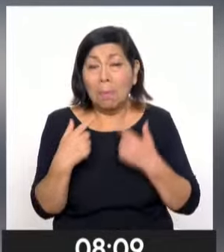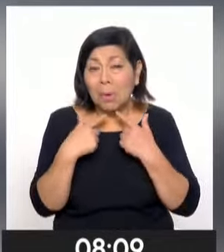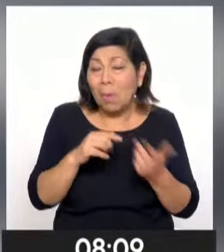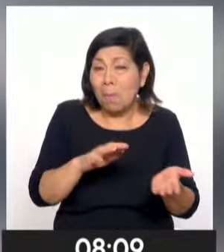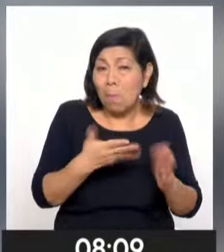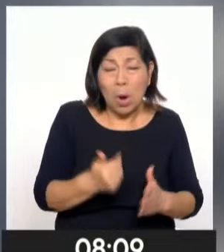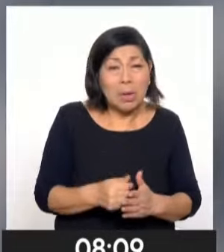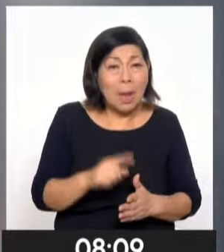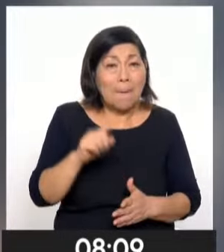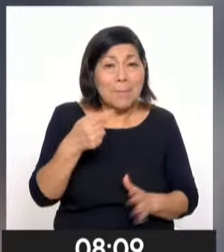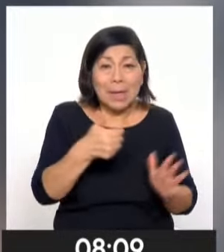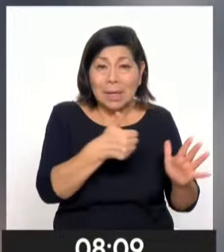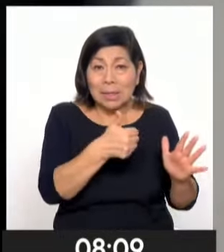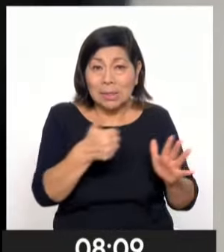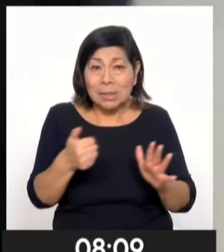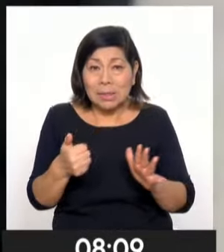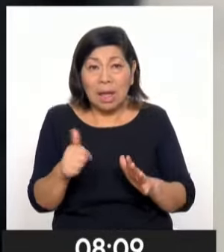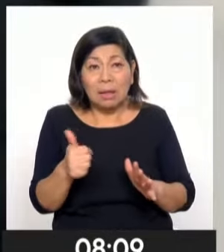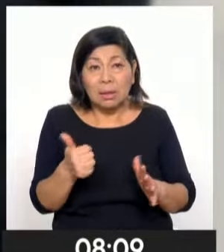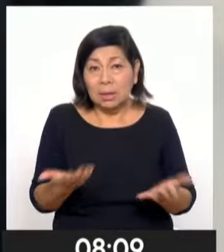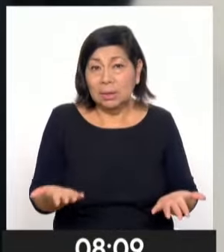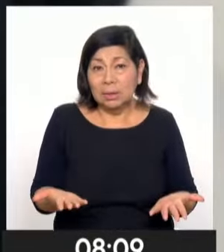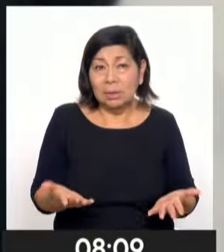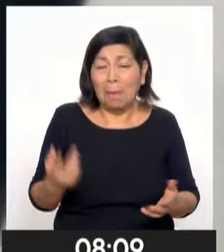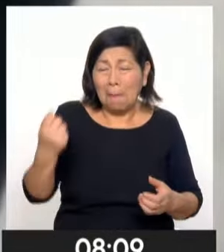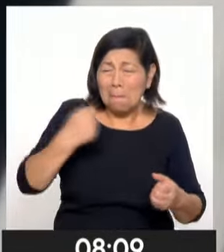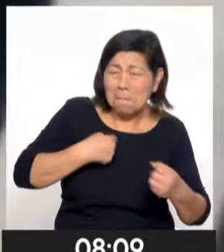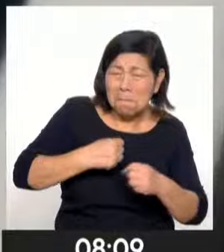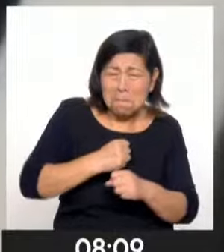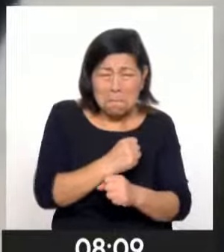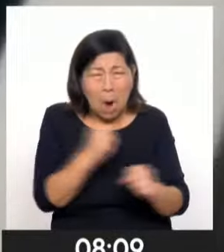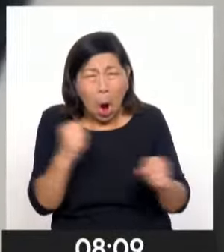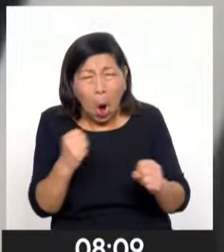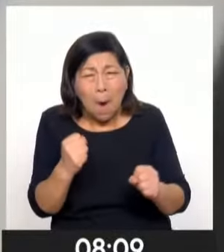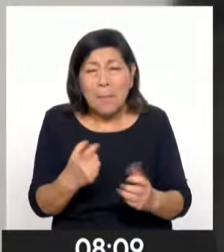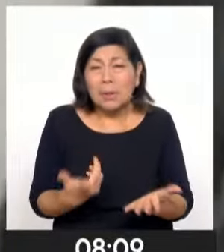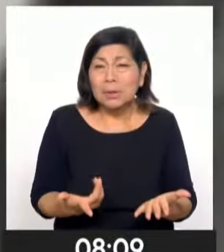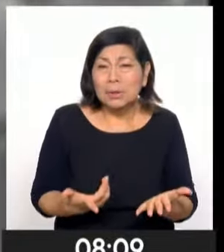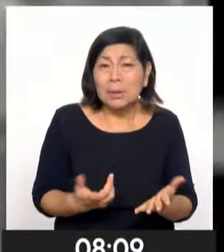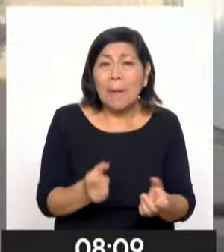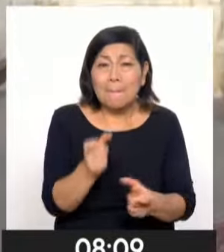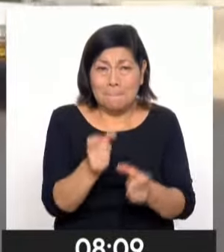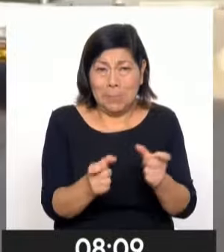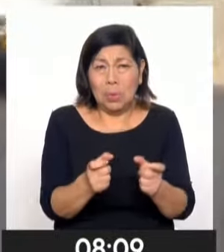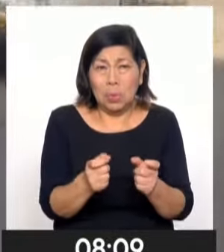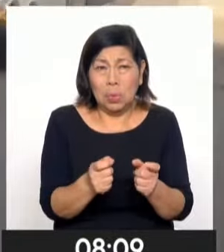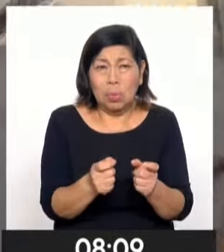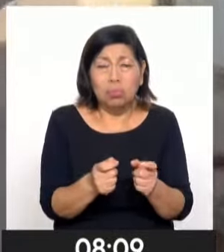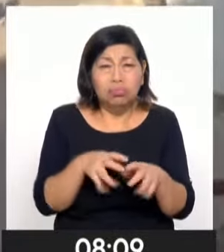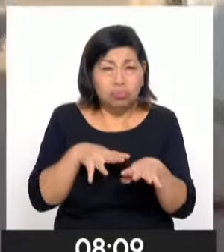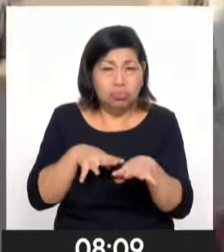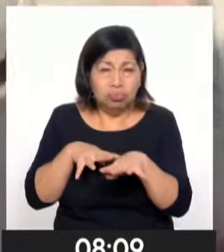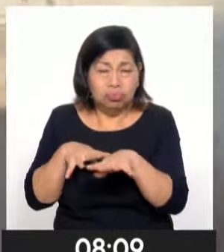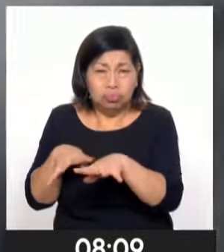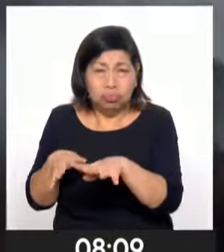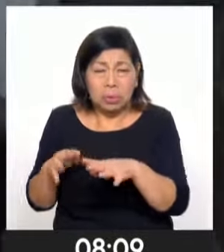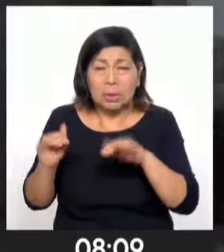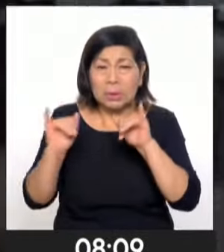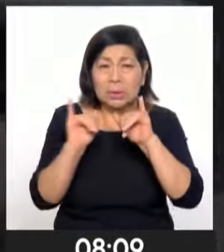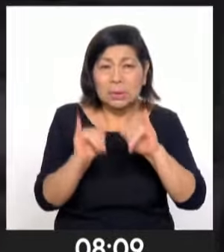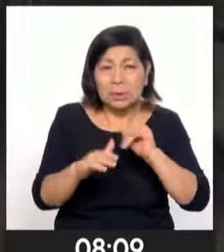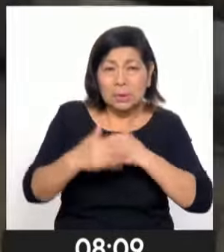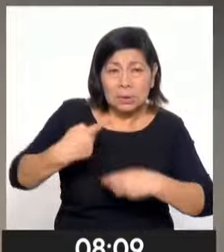vida y 1.610 resultaron heridos. En las últimas horas, decenas de tanques del ejército israelí se han apostado